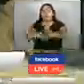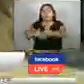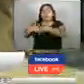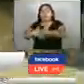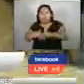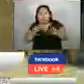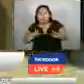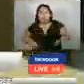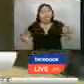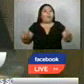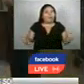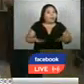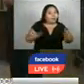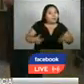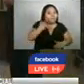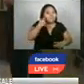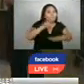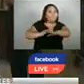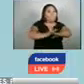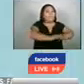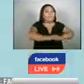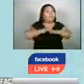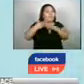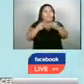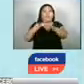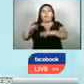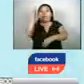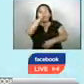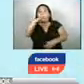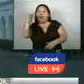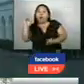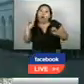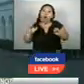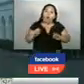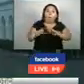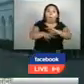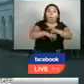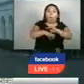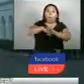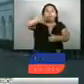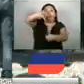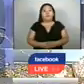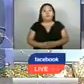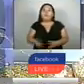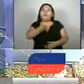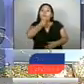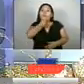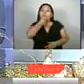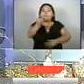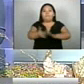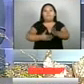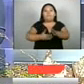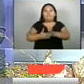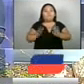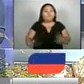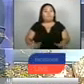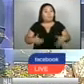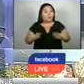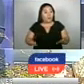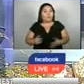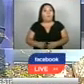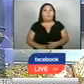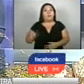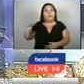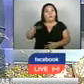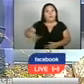nuevas herramientas para combatir el crimen transnacional y la corrupción en la región. Con el detalle de las noticias,